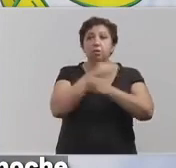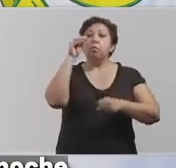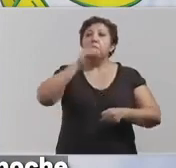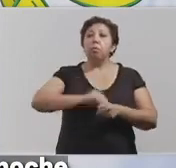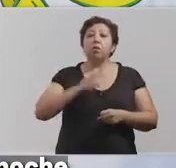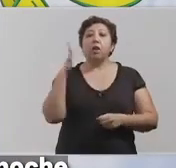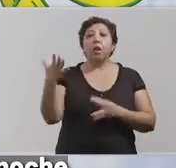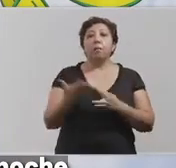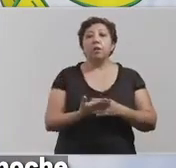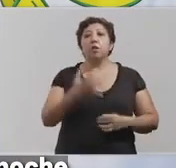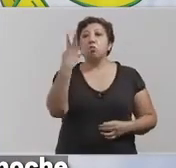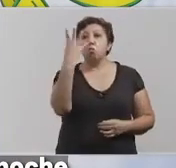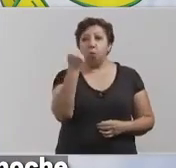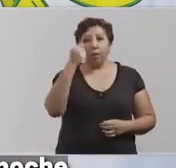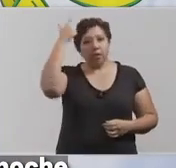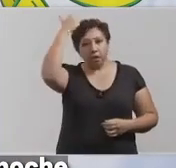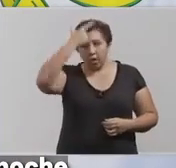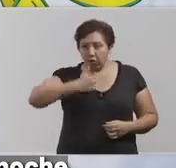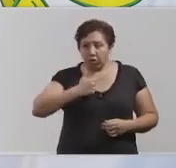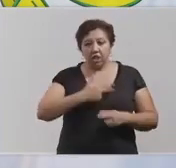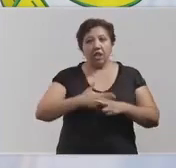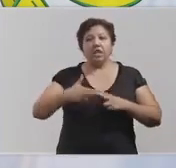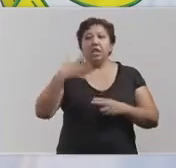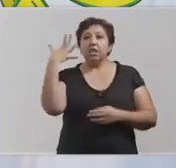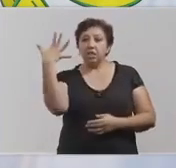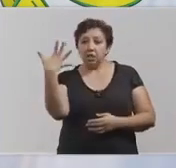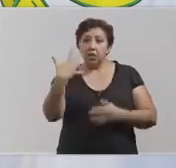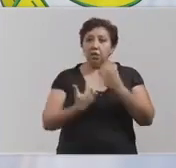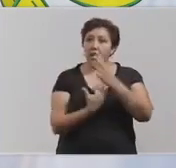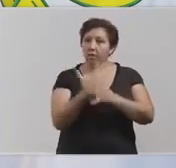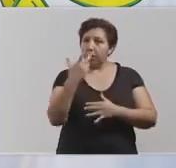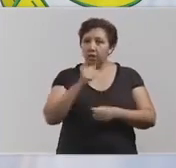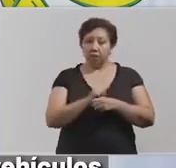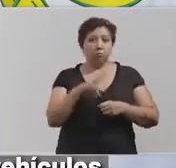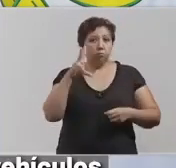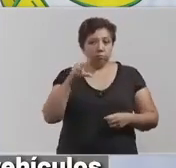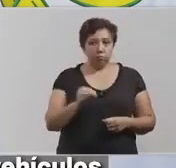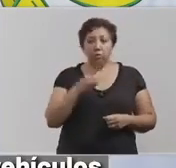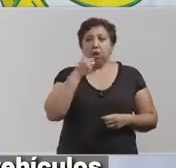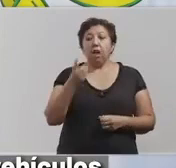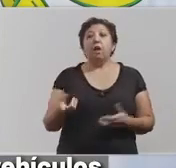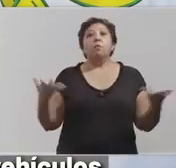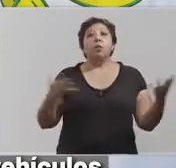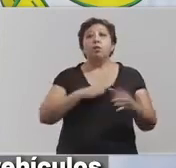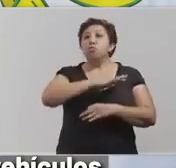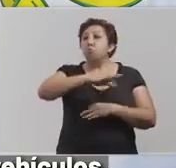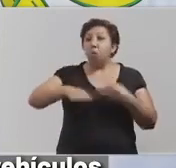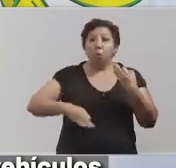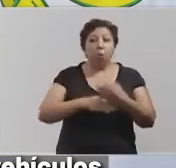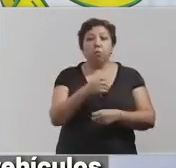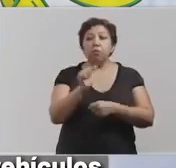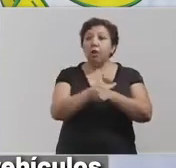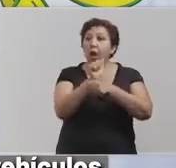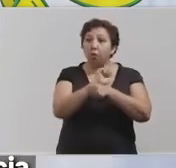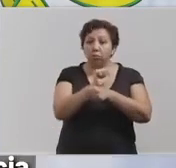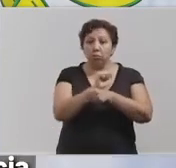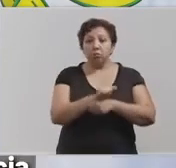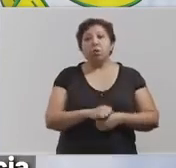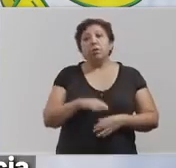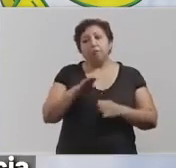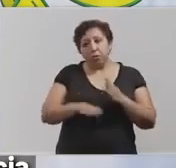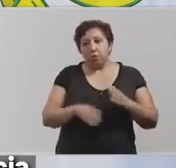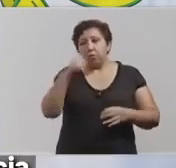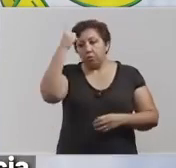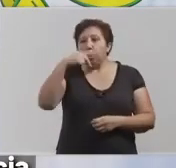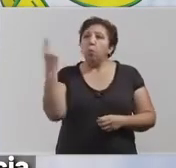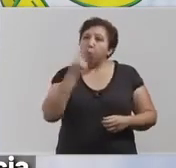se implementará a partir de las 9 de la noche y hasta las 5 de la mañana. Este operativo aplicará para todo tipo de vehículos,